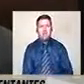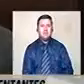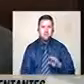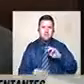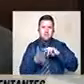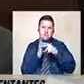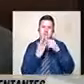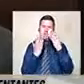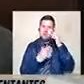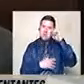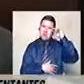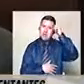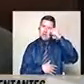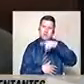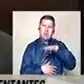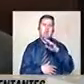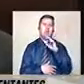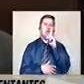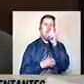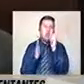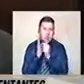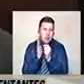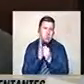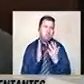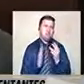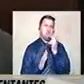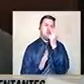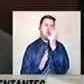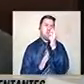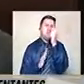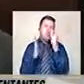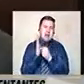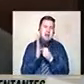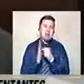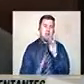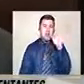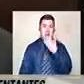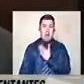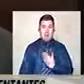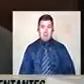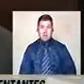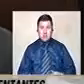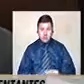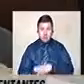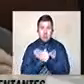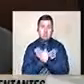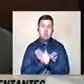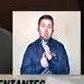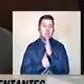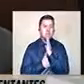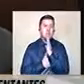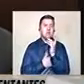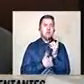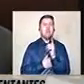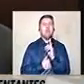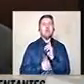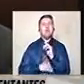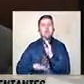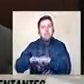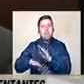recordarlo una y mil veces fue el presidente de la república quien en incontables ocasiones